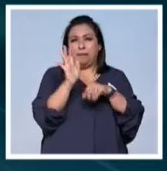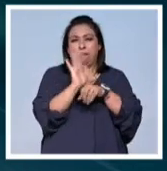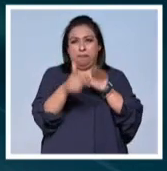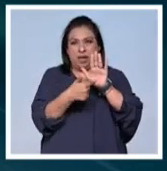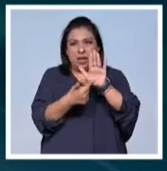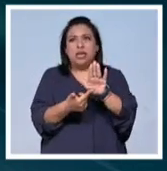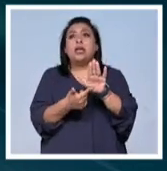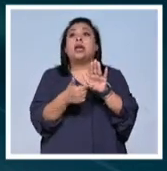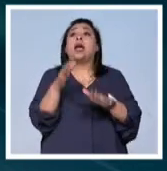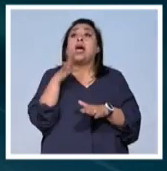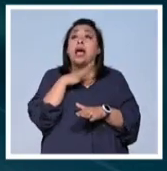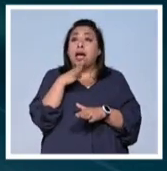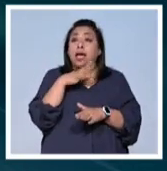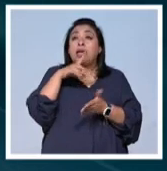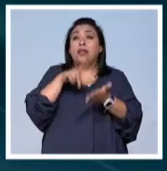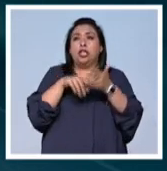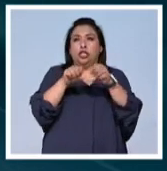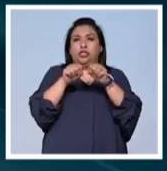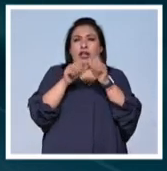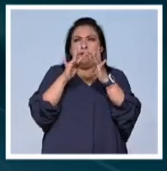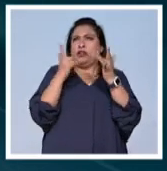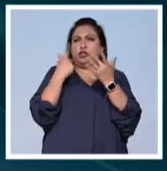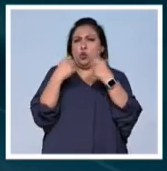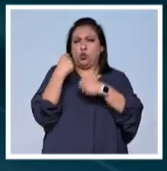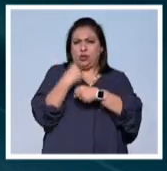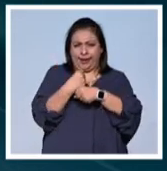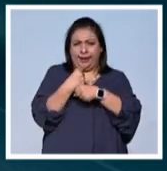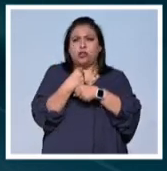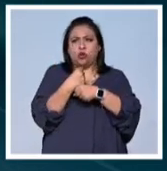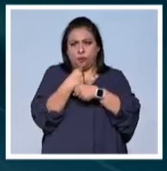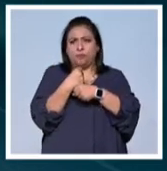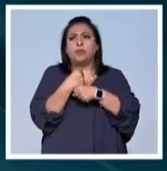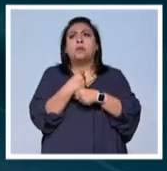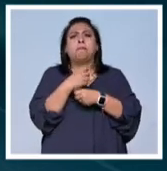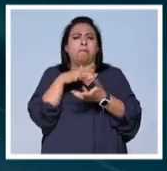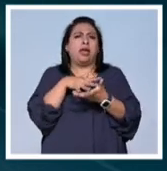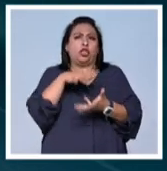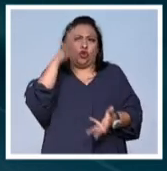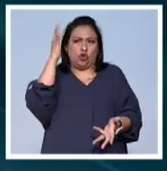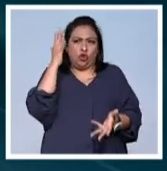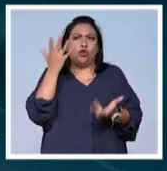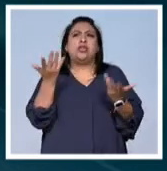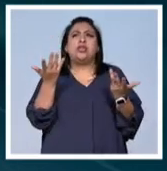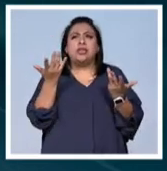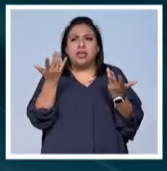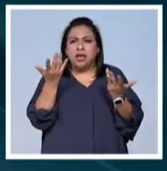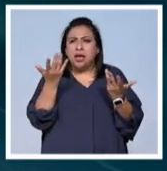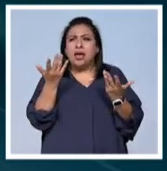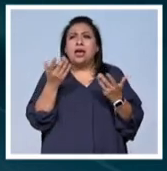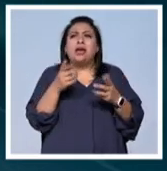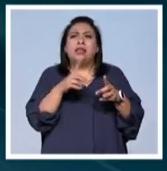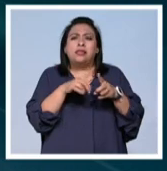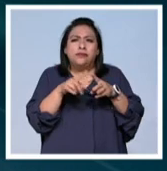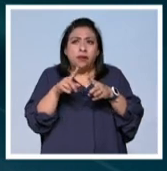han sido presentadas en salas de cine a Francia del año pasado una gran mayoría de los lados